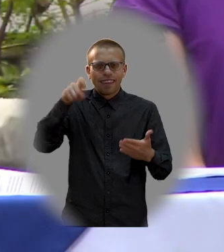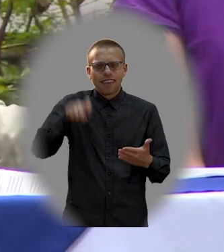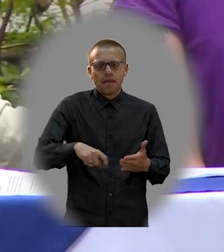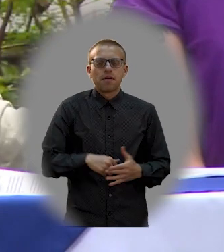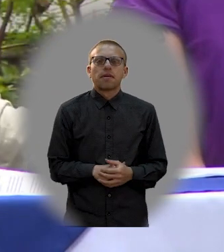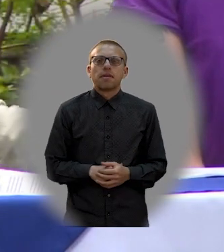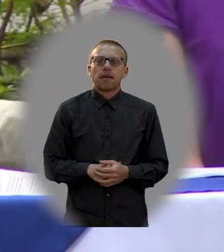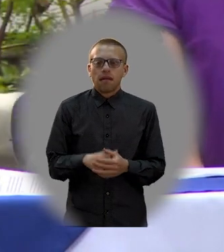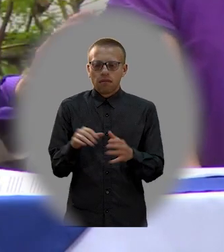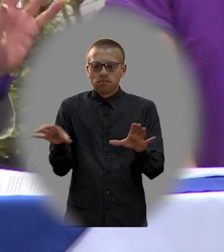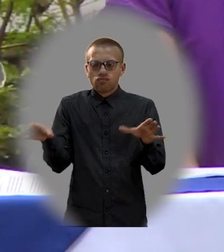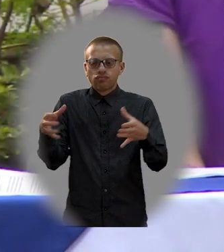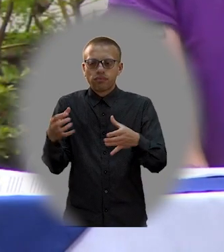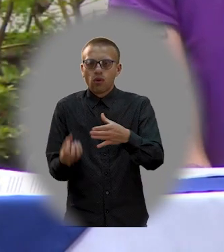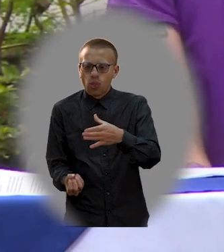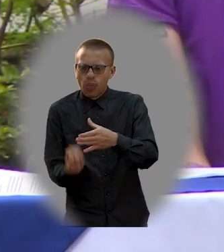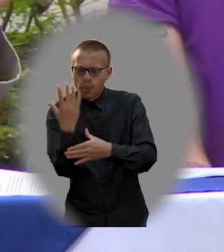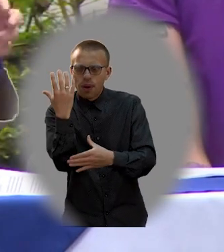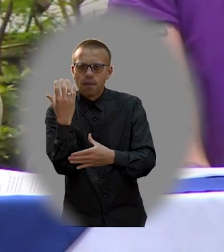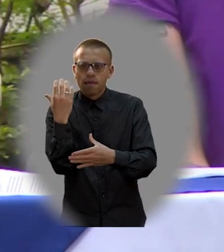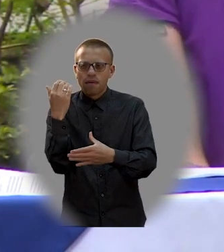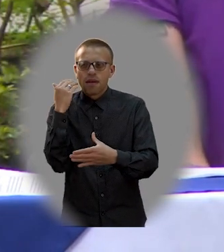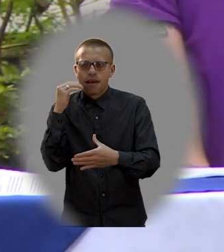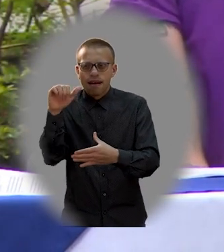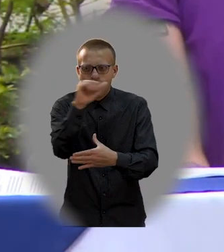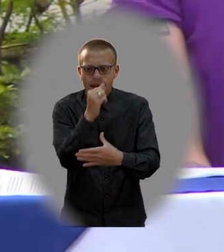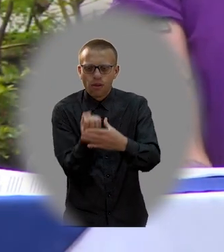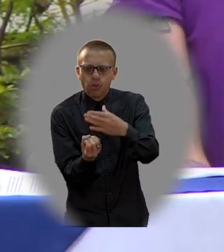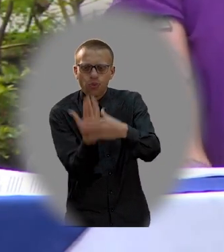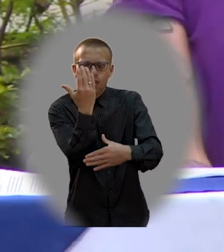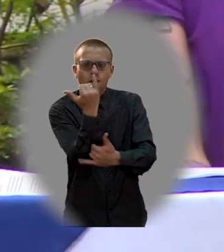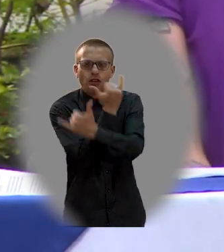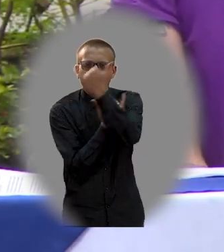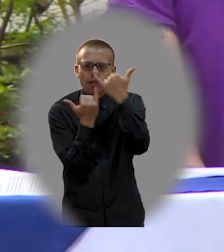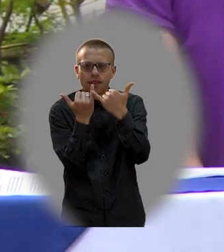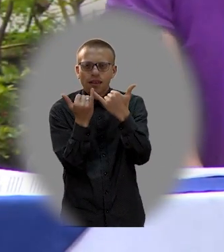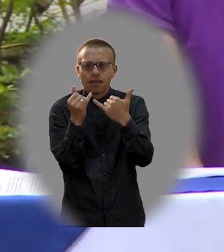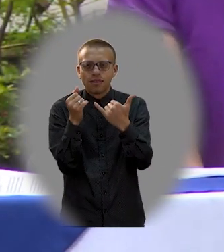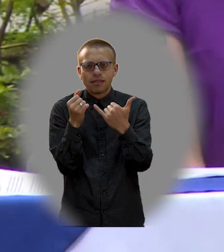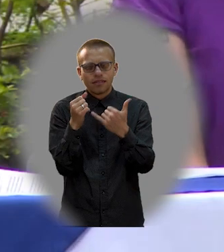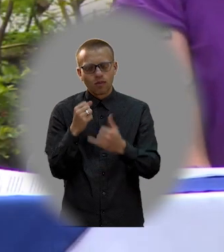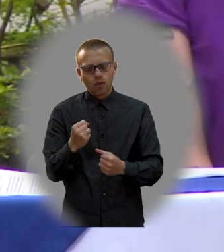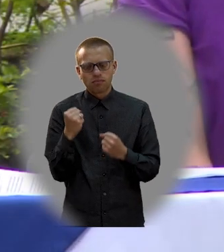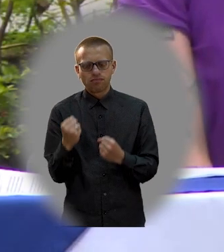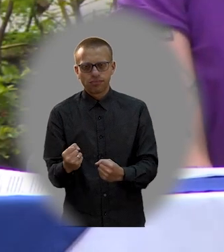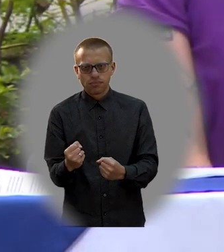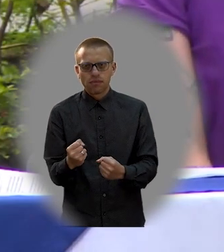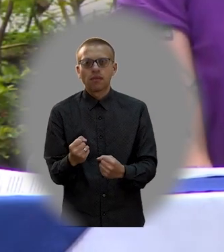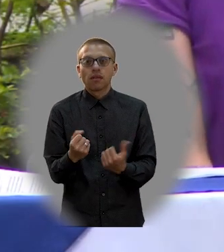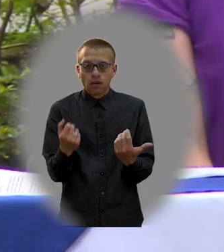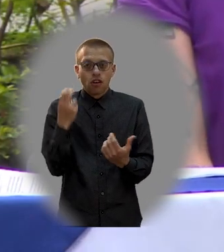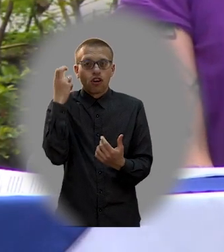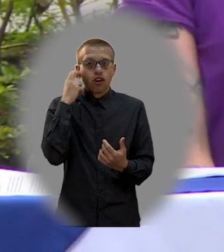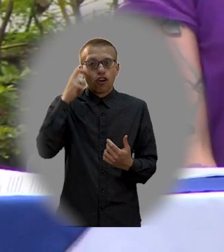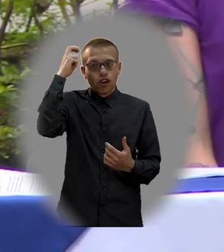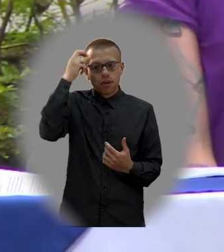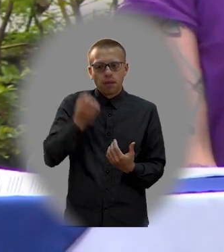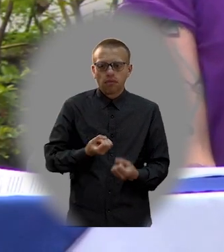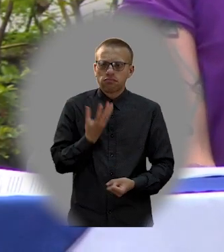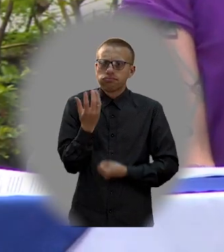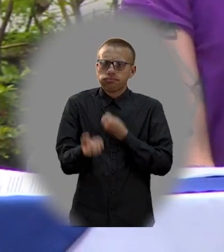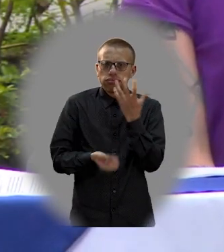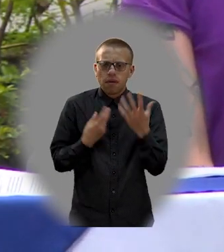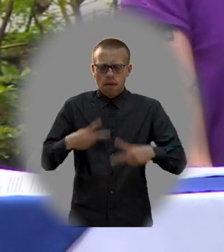de nuevas identidades que tenemos formas distintas de narrar, de producir conocimiento, de contarnos la vida y de